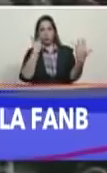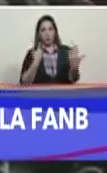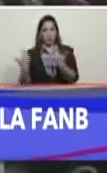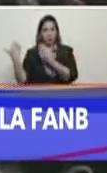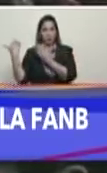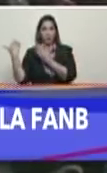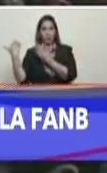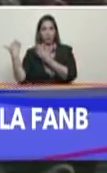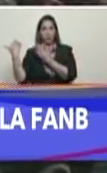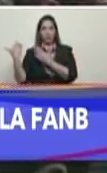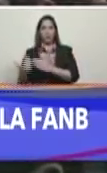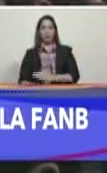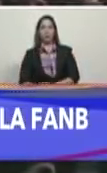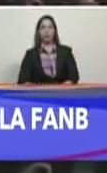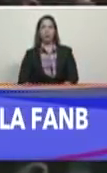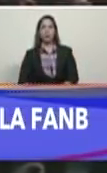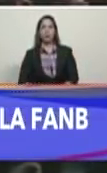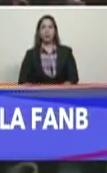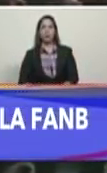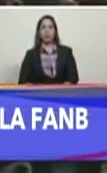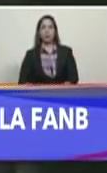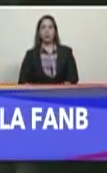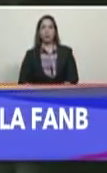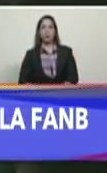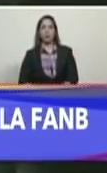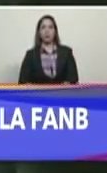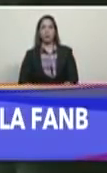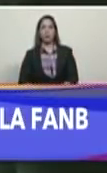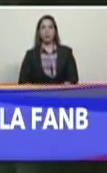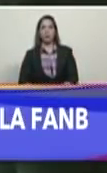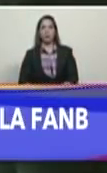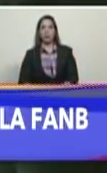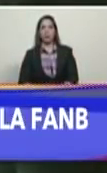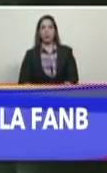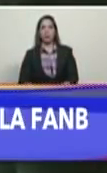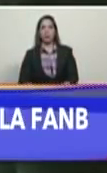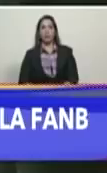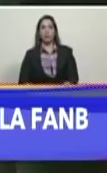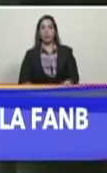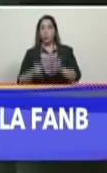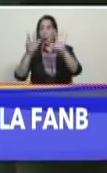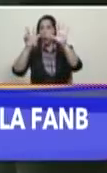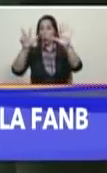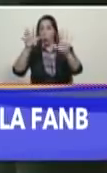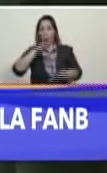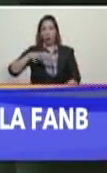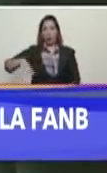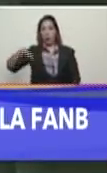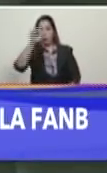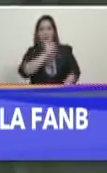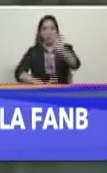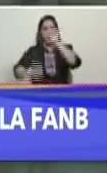recibiendo. Aquí están sus 8 jefes de las 8 regiones de defensa integral.